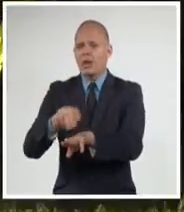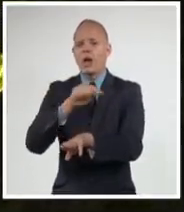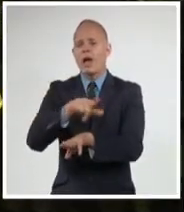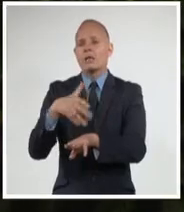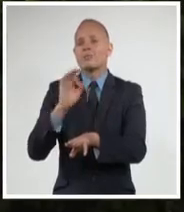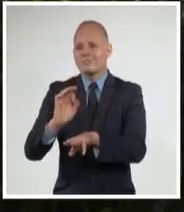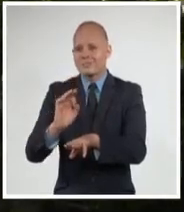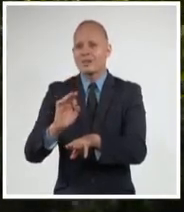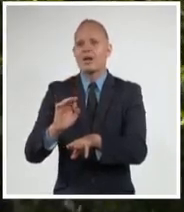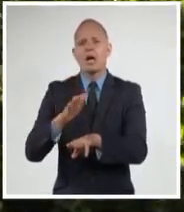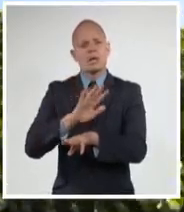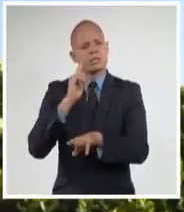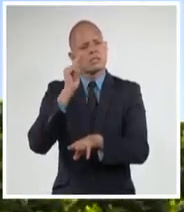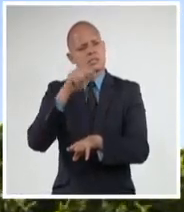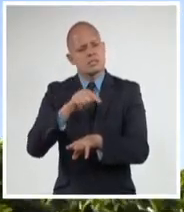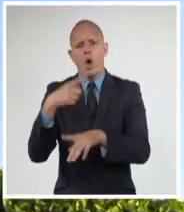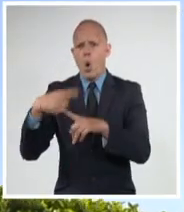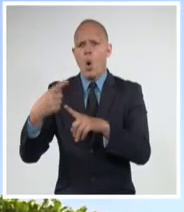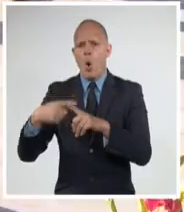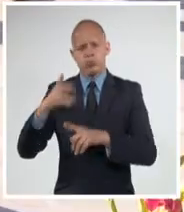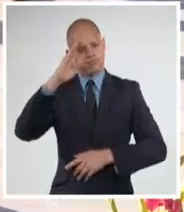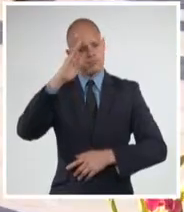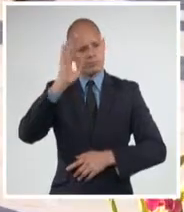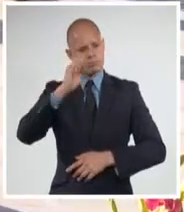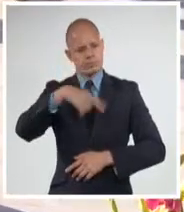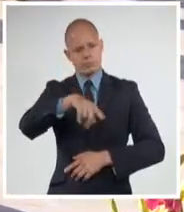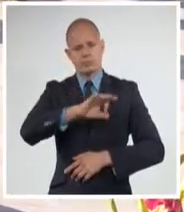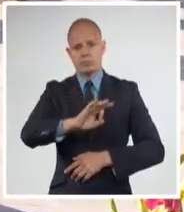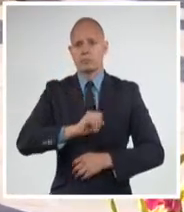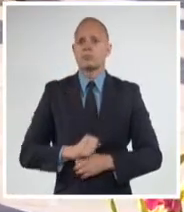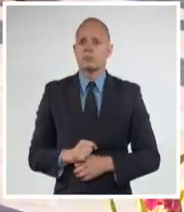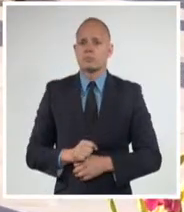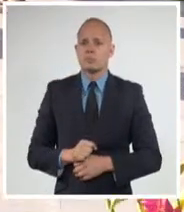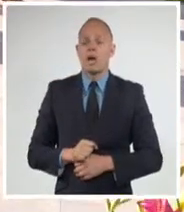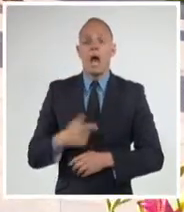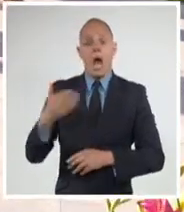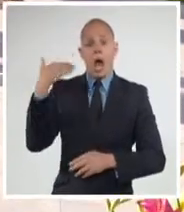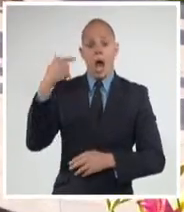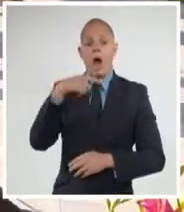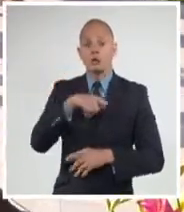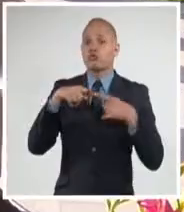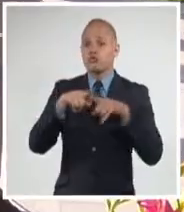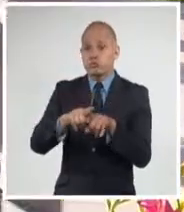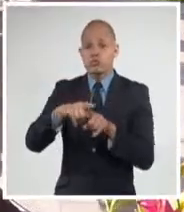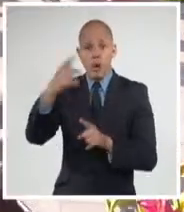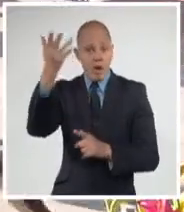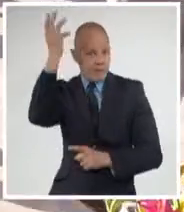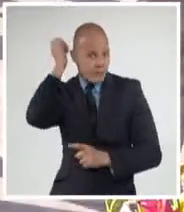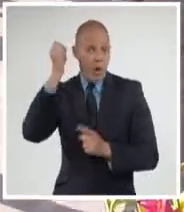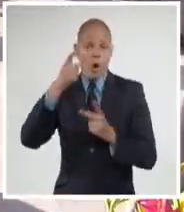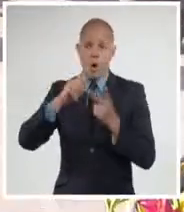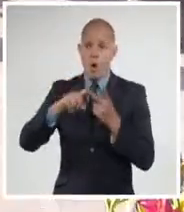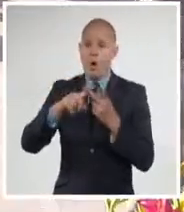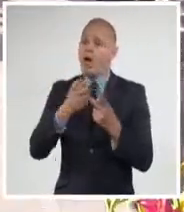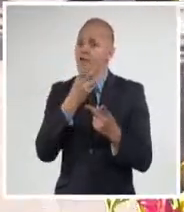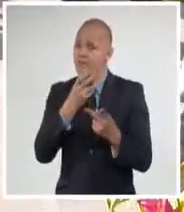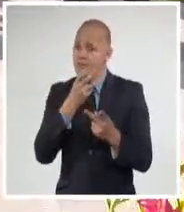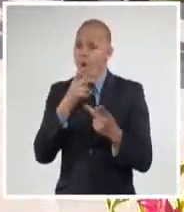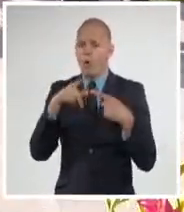Monroy fue el centro de homenaje para el querido comandante Juan Almeida Bosque, quien lideró junto a Fidel y Raúl la ofensiva del ejército rebelde